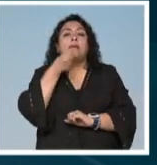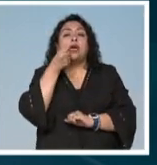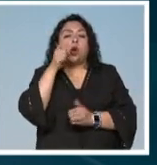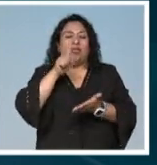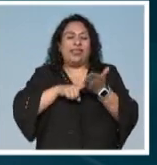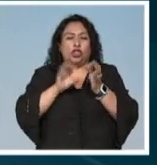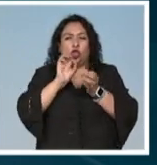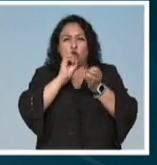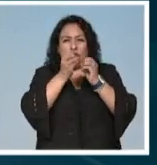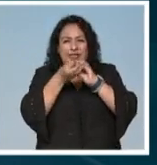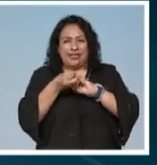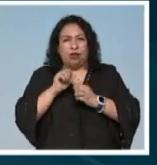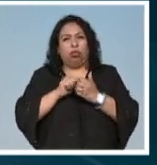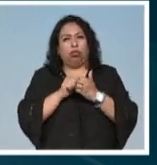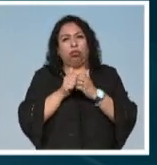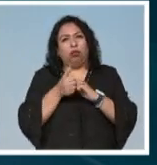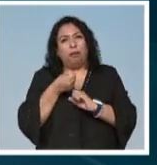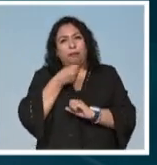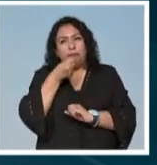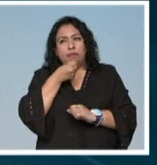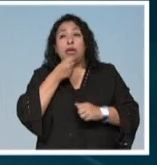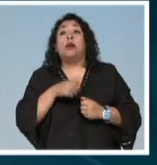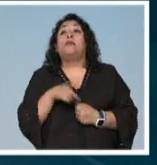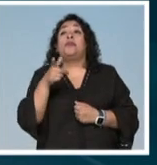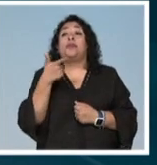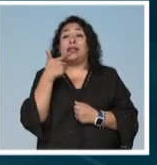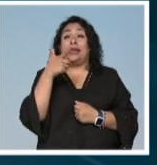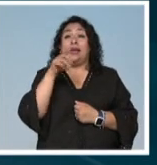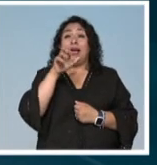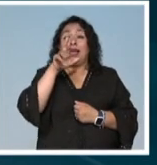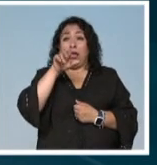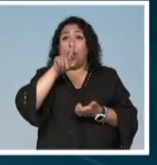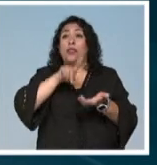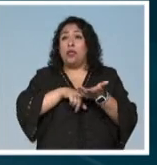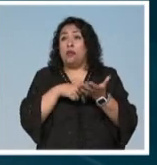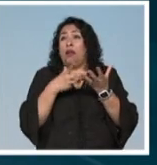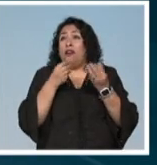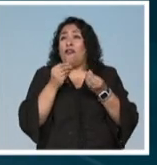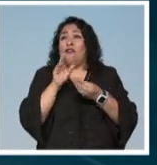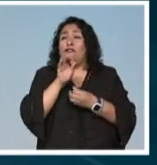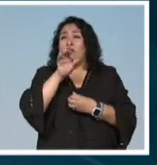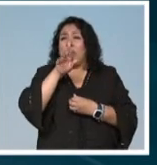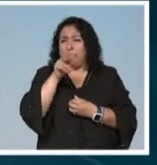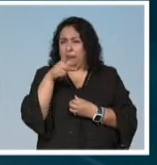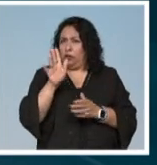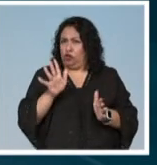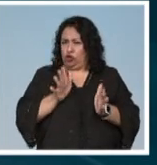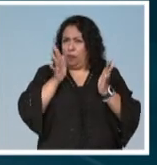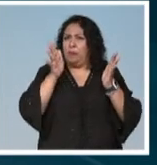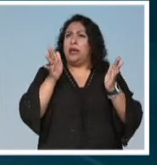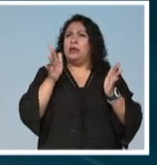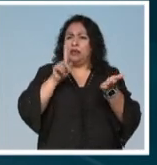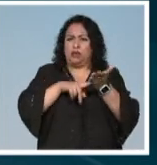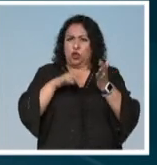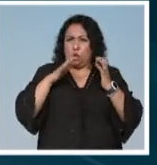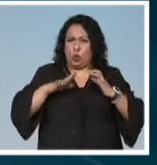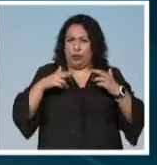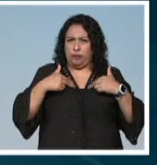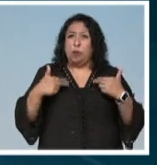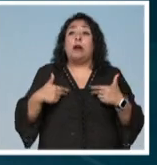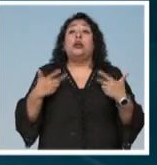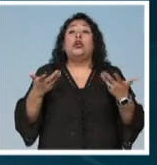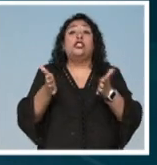y los procesos degenerativos. Los granos de cacao también están repletos de fibra, pero si algo sorprende de sus efectos en el cuerpo humano,